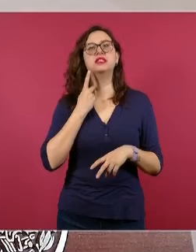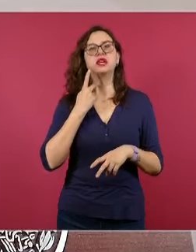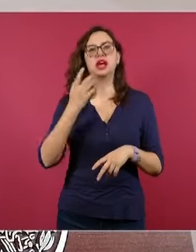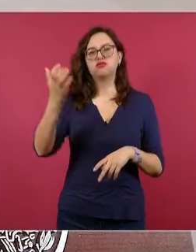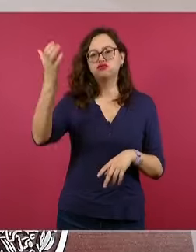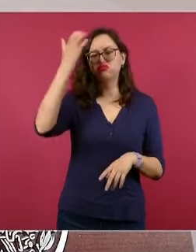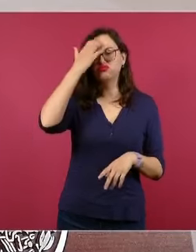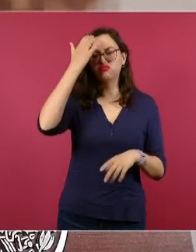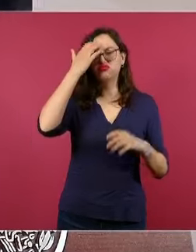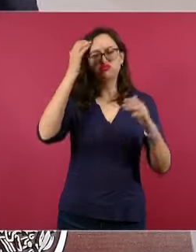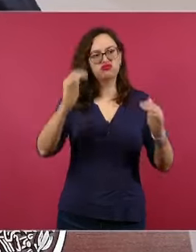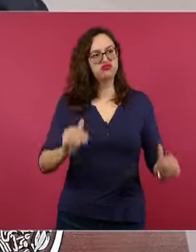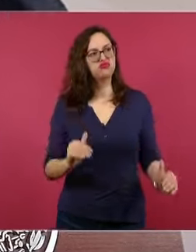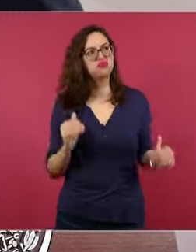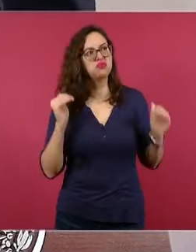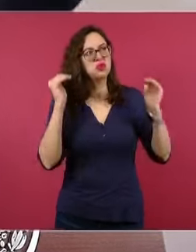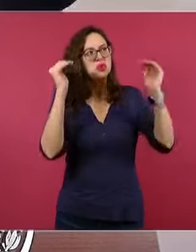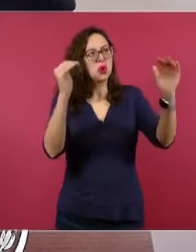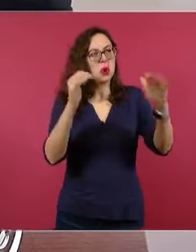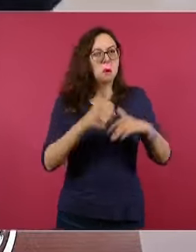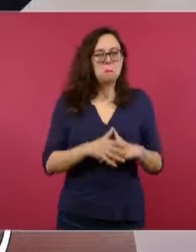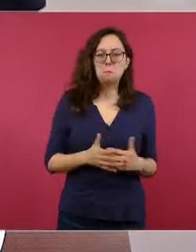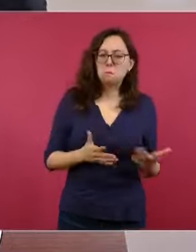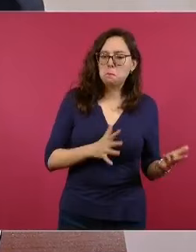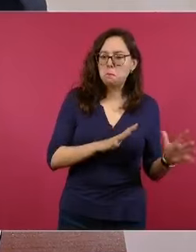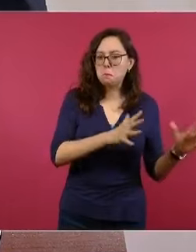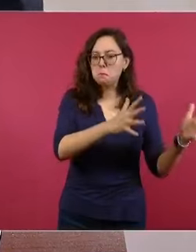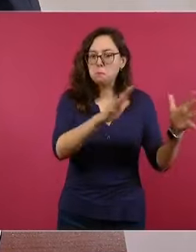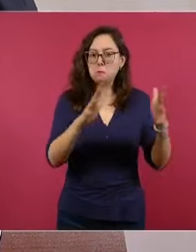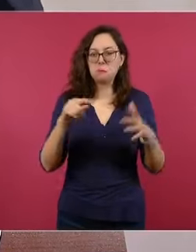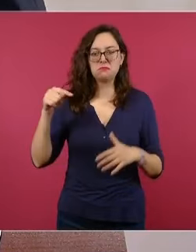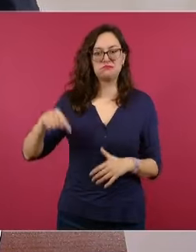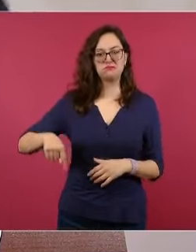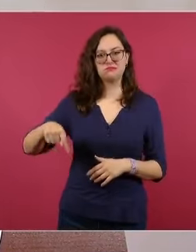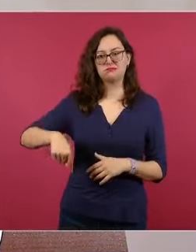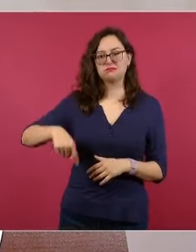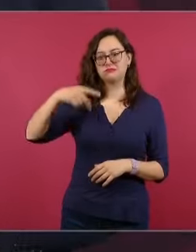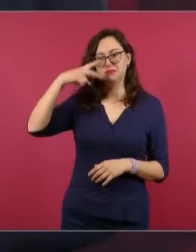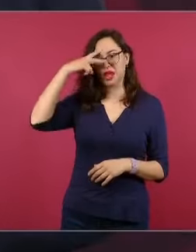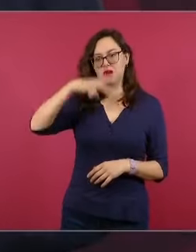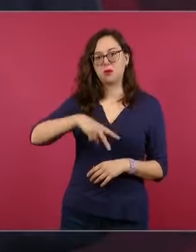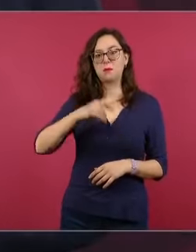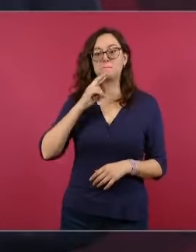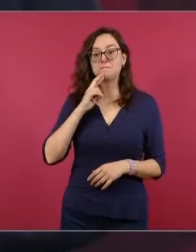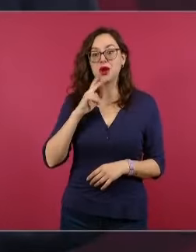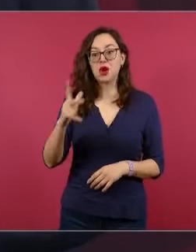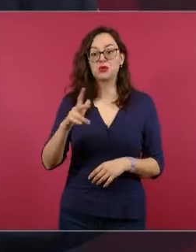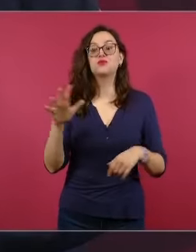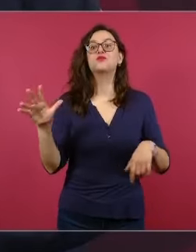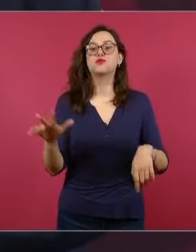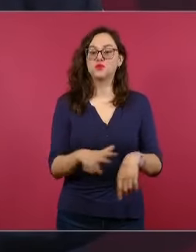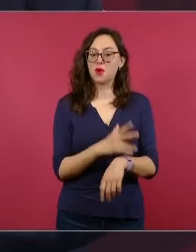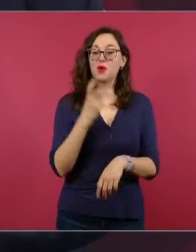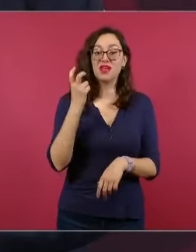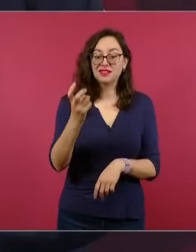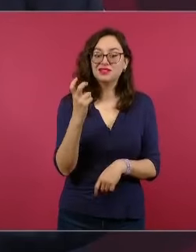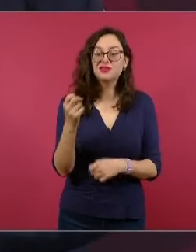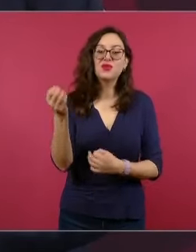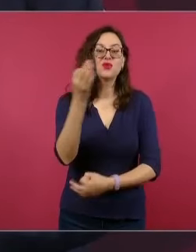mundo entonces por eso vamos muy bien requete bien